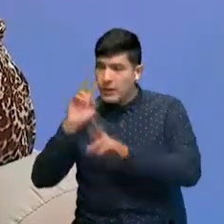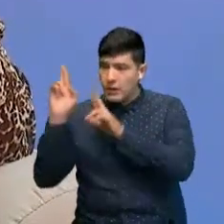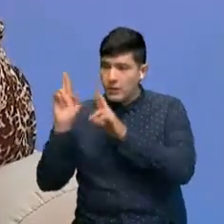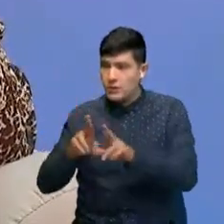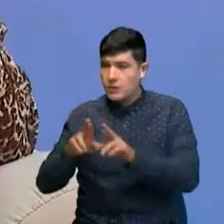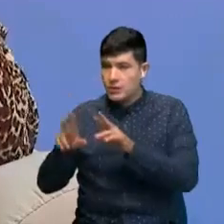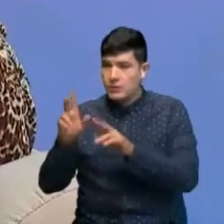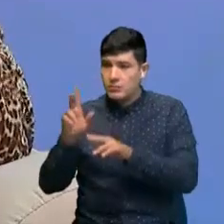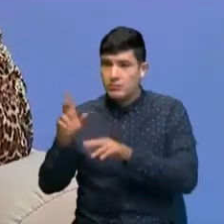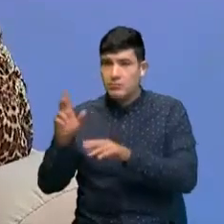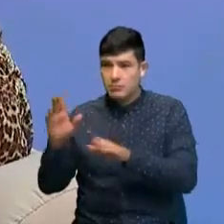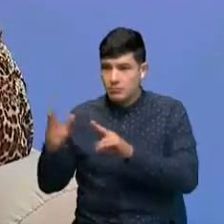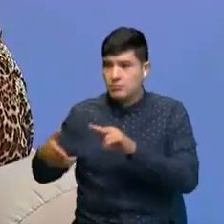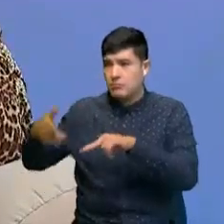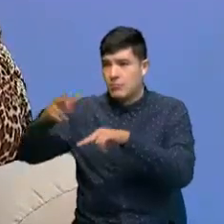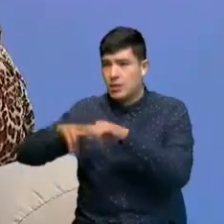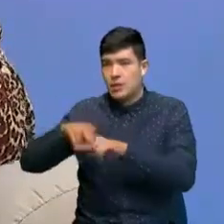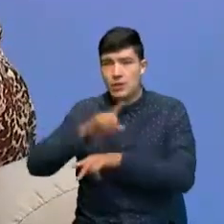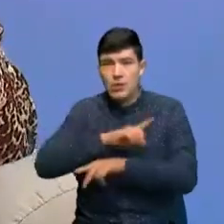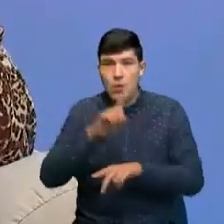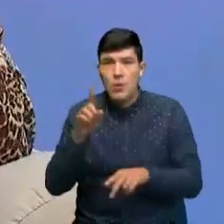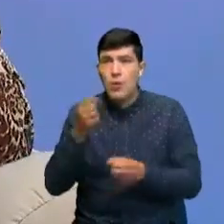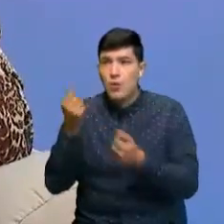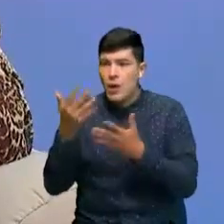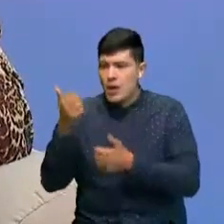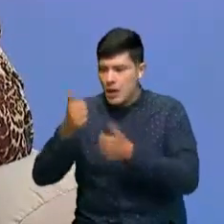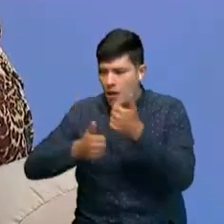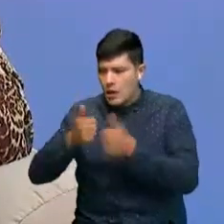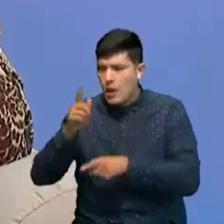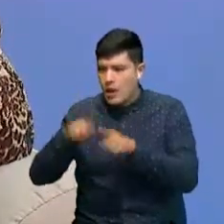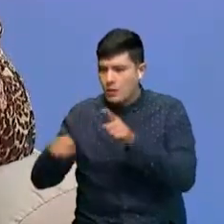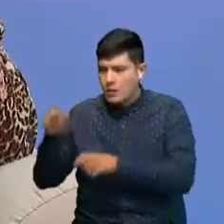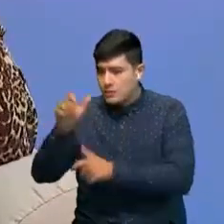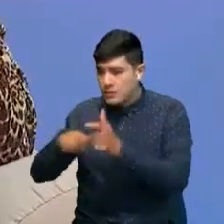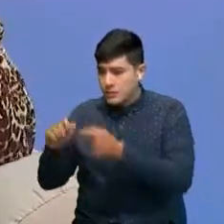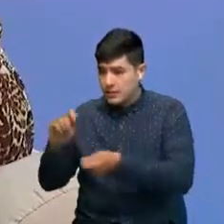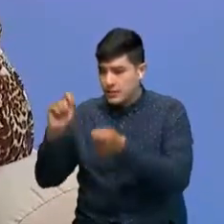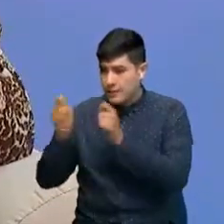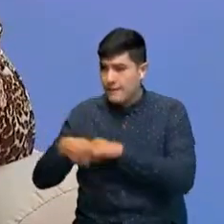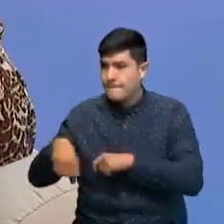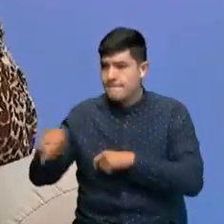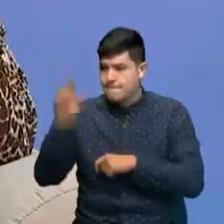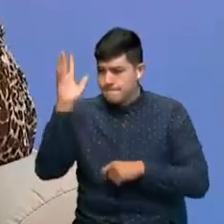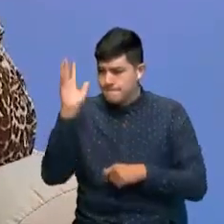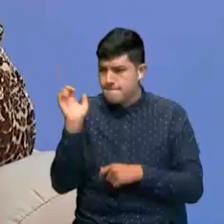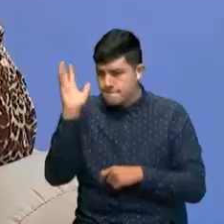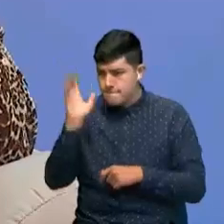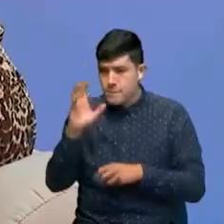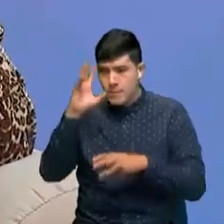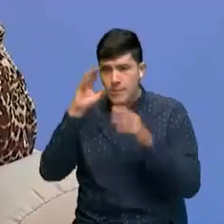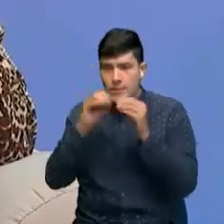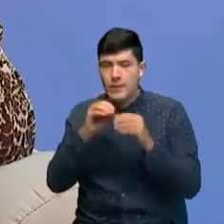ese incremento. Es aquellas personas que estando en régimen de transición se pensionaron con el